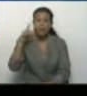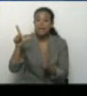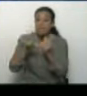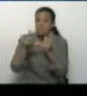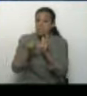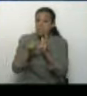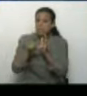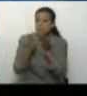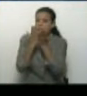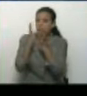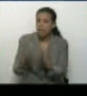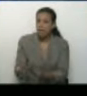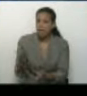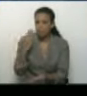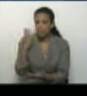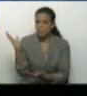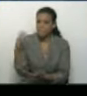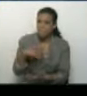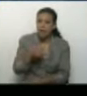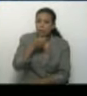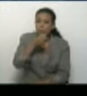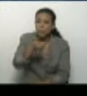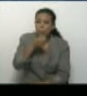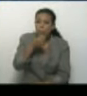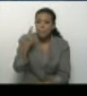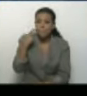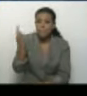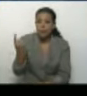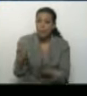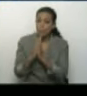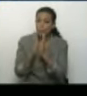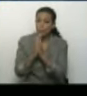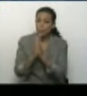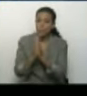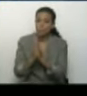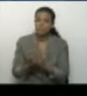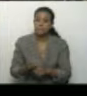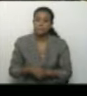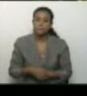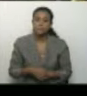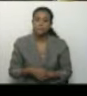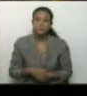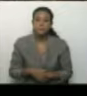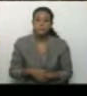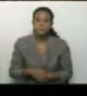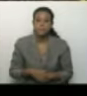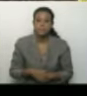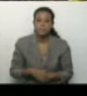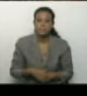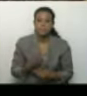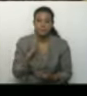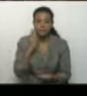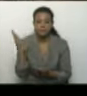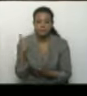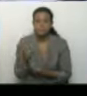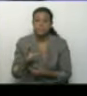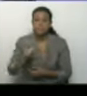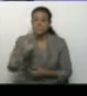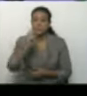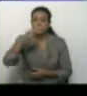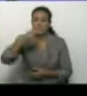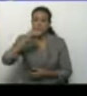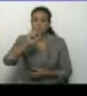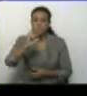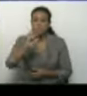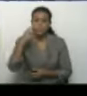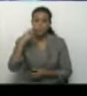Sofía, acércale un micrófono, por favor. Correcto, Sofía. Sofía está